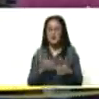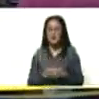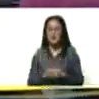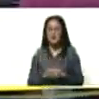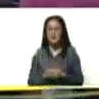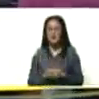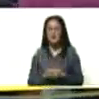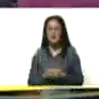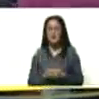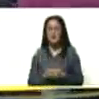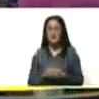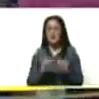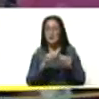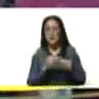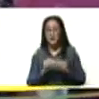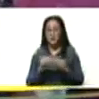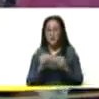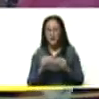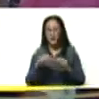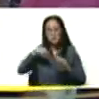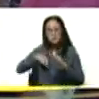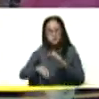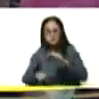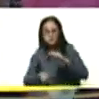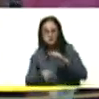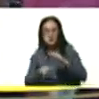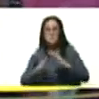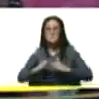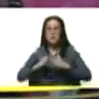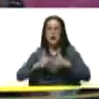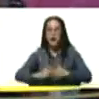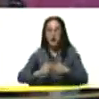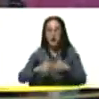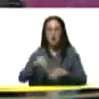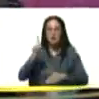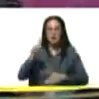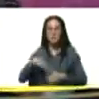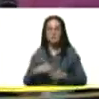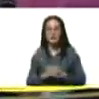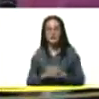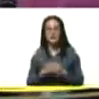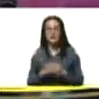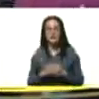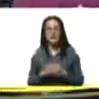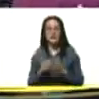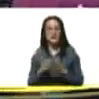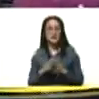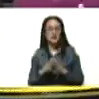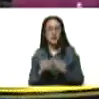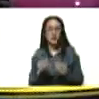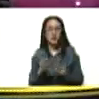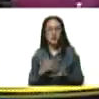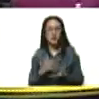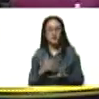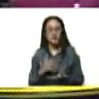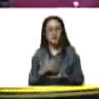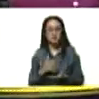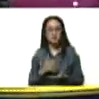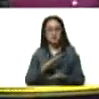recuperado submarinos, hemos recuperado barcos, hemos recuperado todo, en la Fuerza Armada lo hemos recuperado todo.